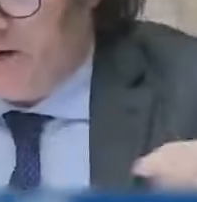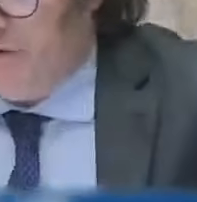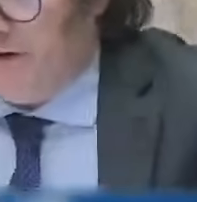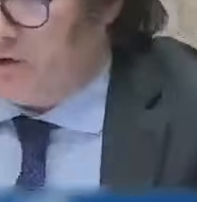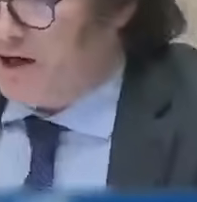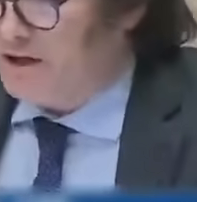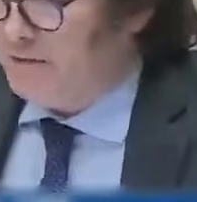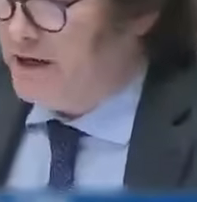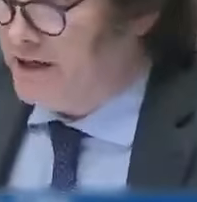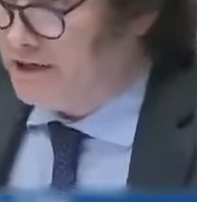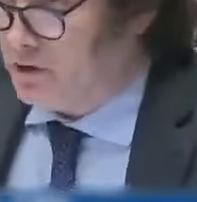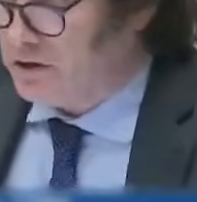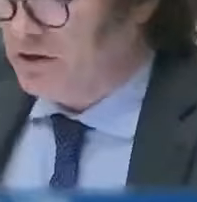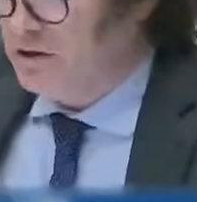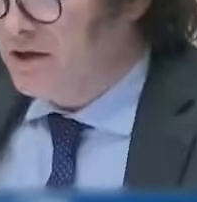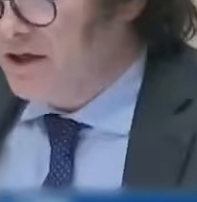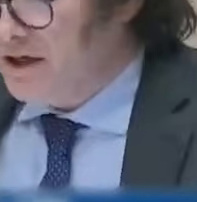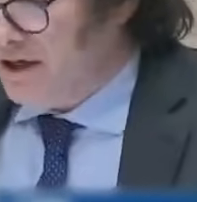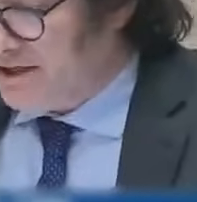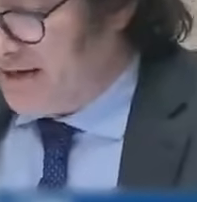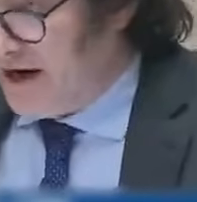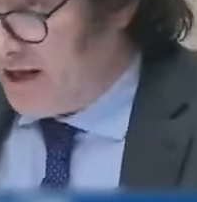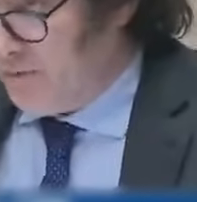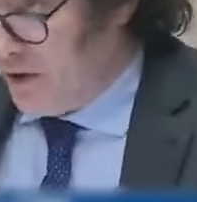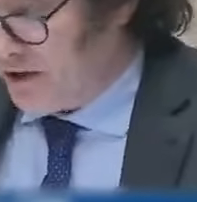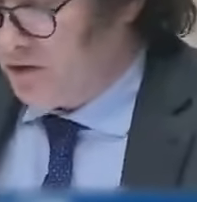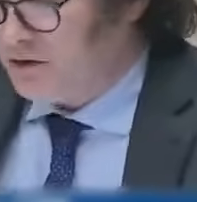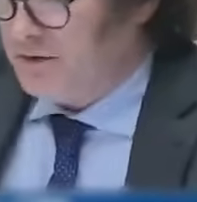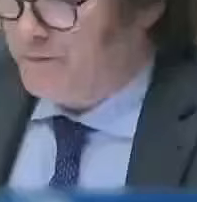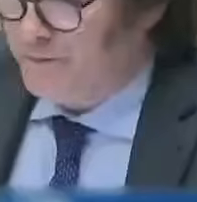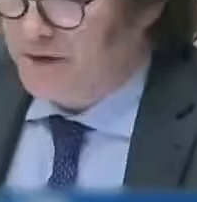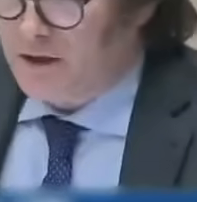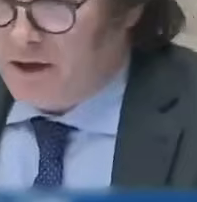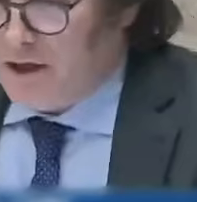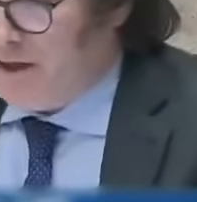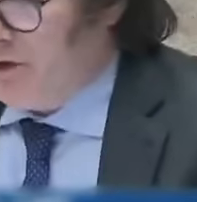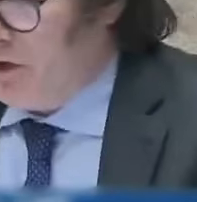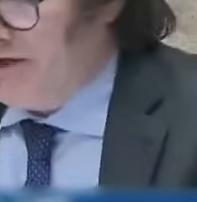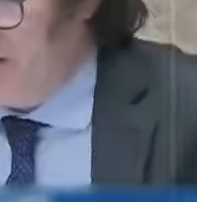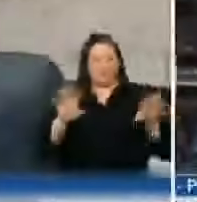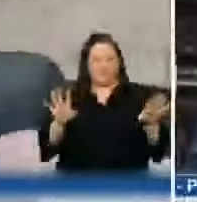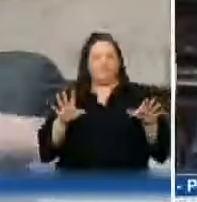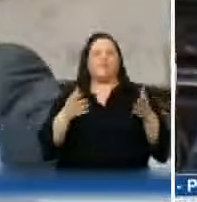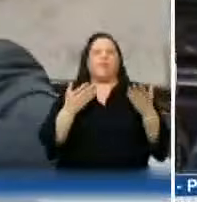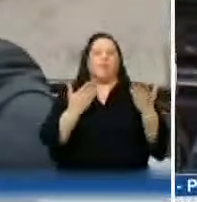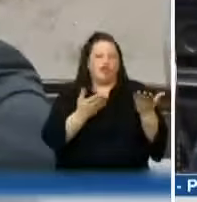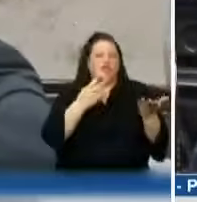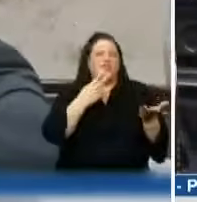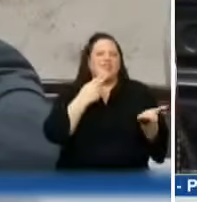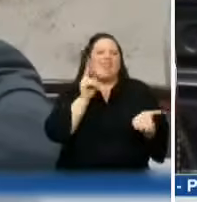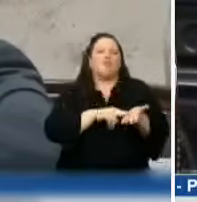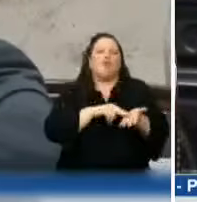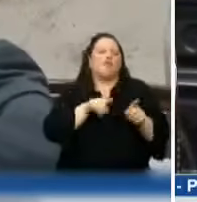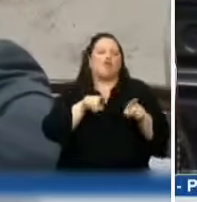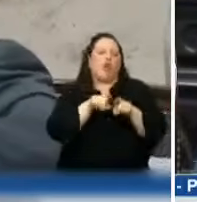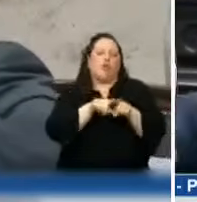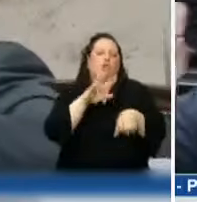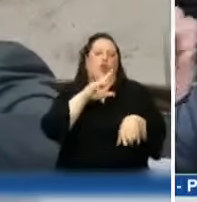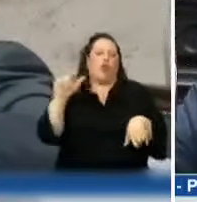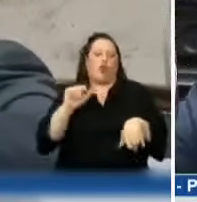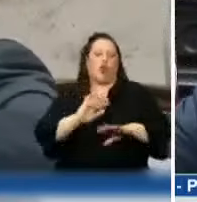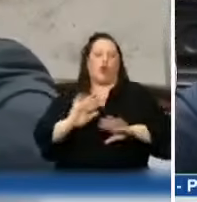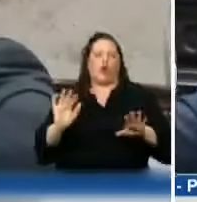para el gobierno que llegue si es que Massa no es elegido presidente de los argentinos. ¿Correcto, Miguel? Sí, es una crítica directa a ellos.